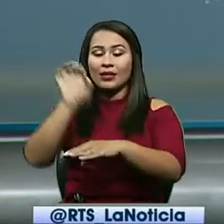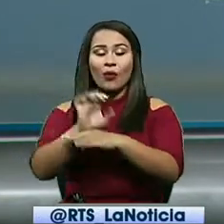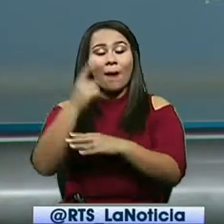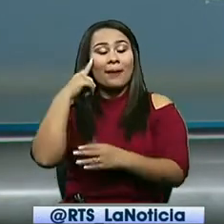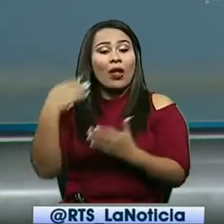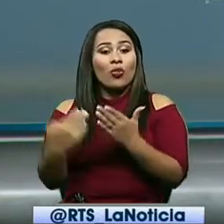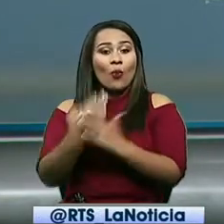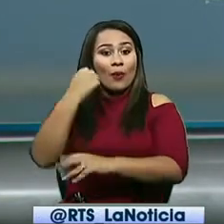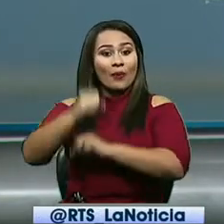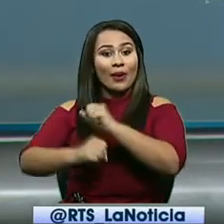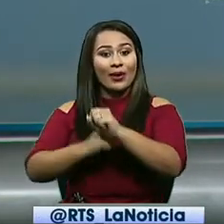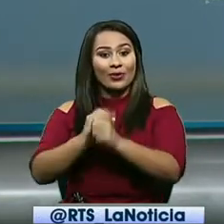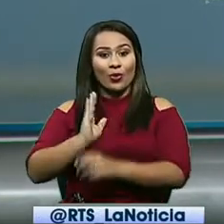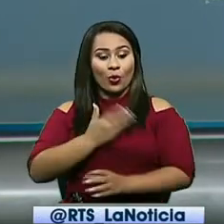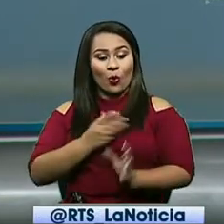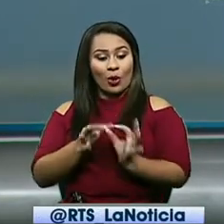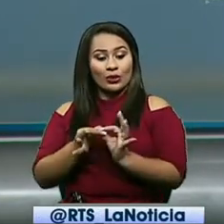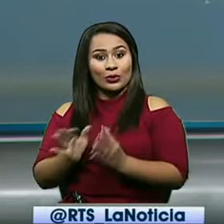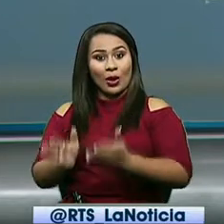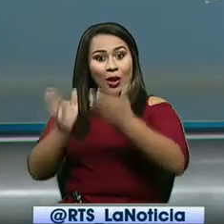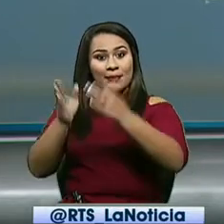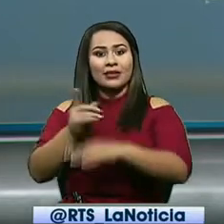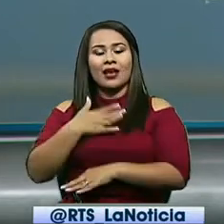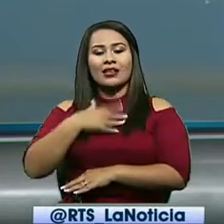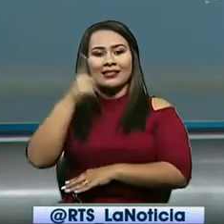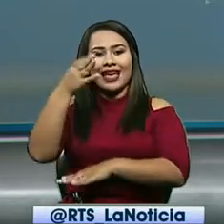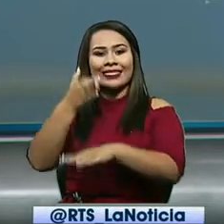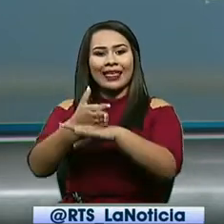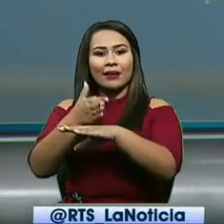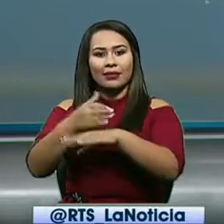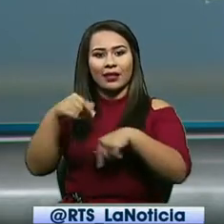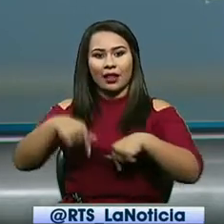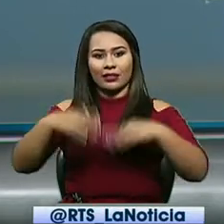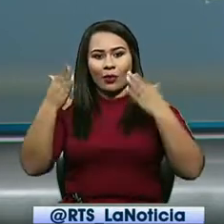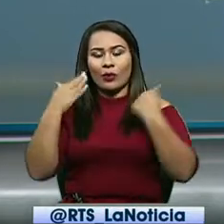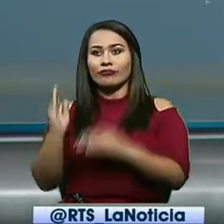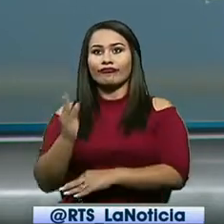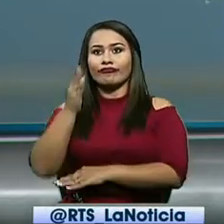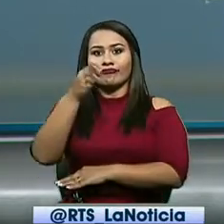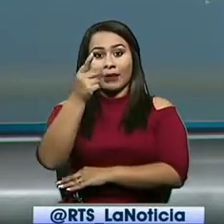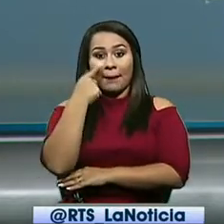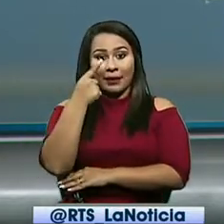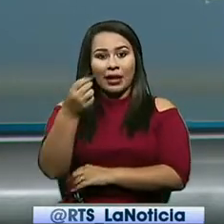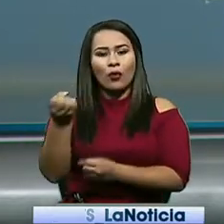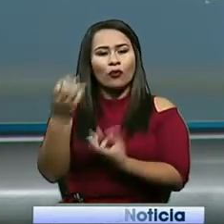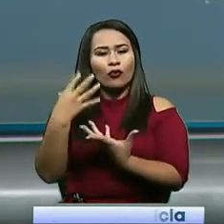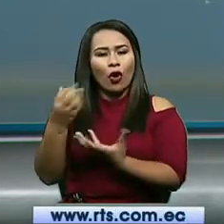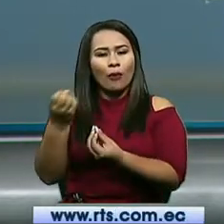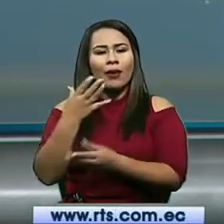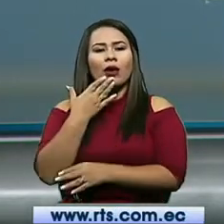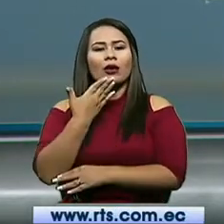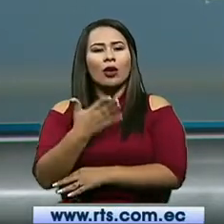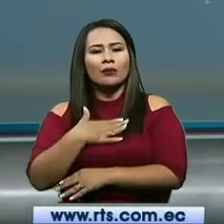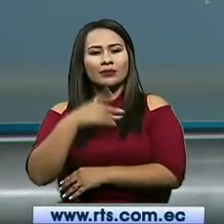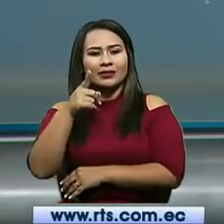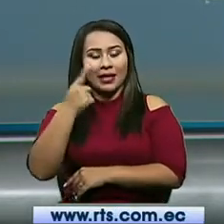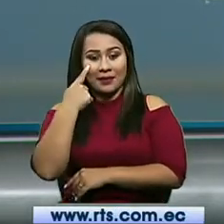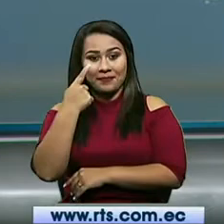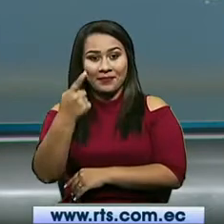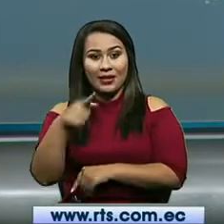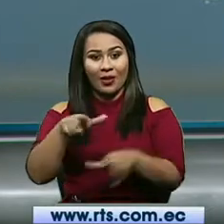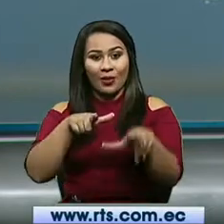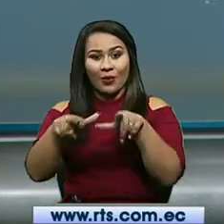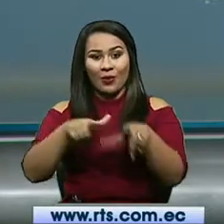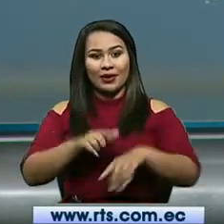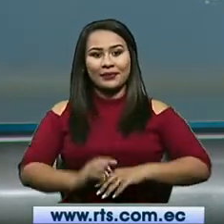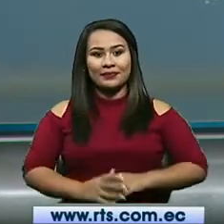Julio César Saona está precisamente en la terminal terrestre de Guayaquil y nos cuenta el ambiente que se vive en el sitio. Adelante,